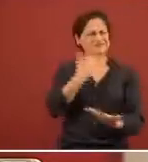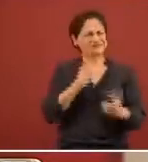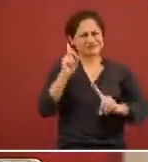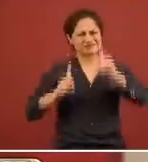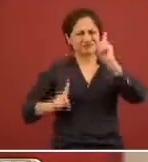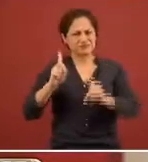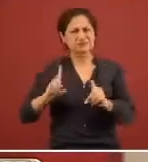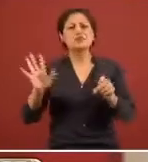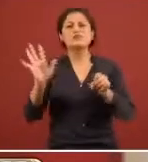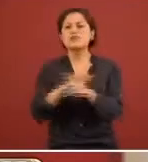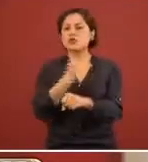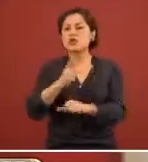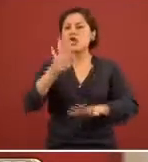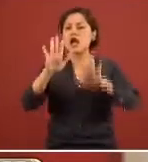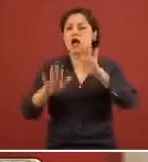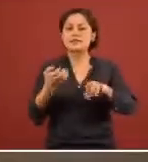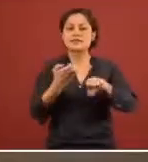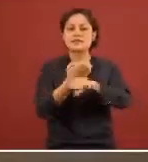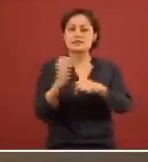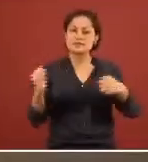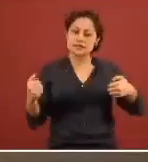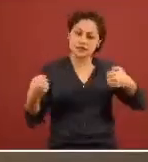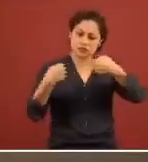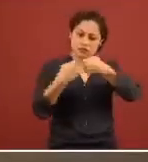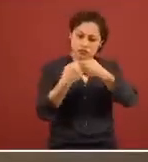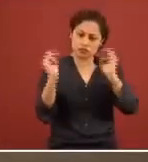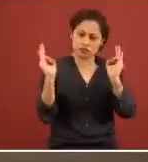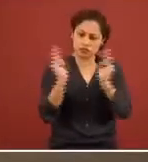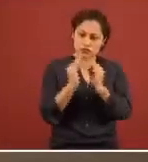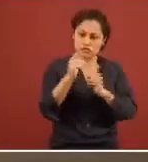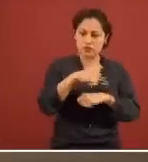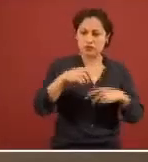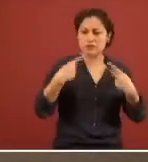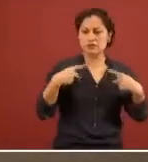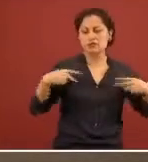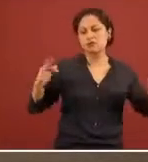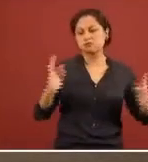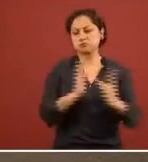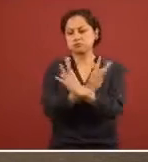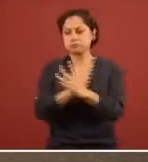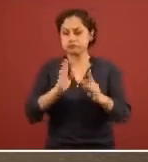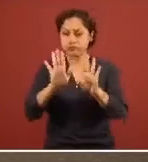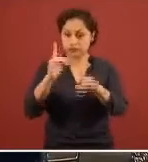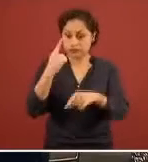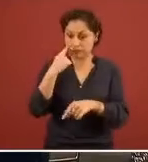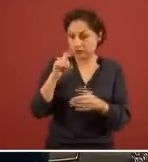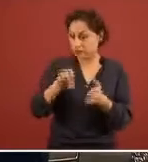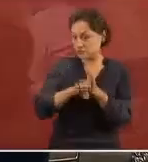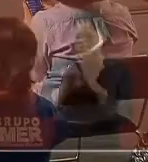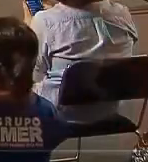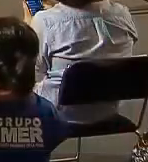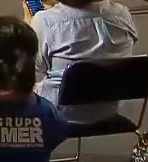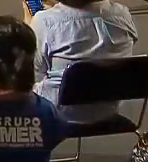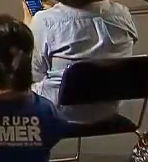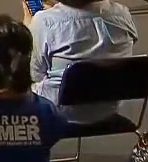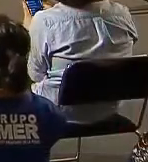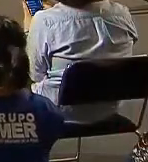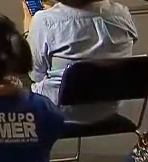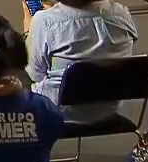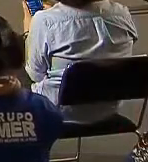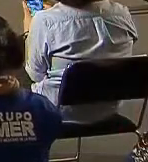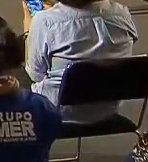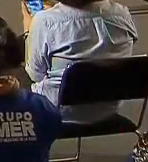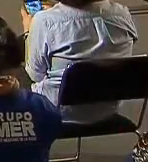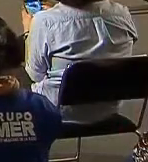casos la movilidad entre estados es muy importante, hay varios ejemplos en la República donde hay incluso ciudades que